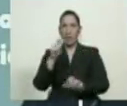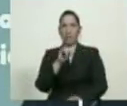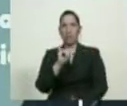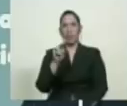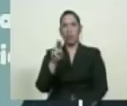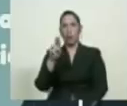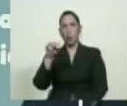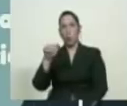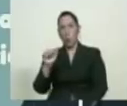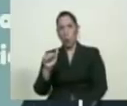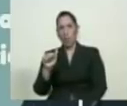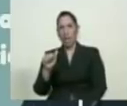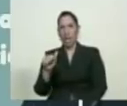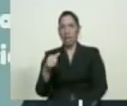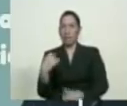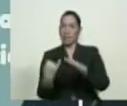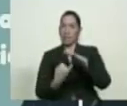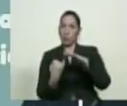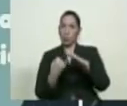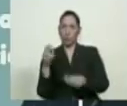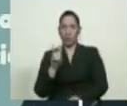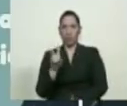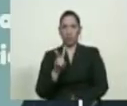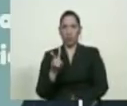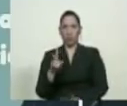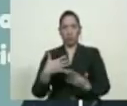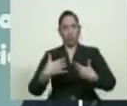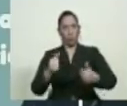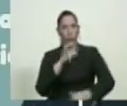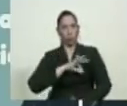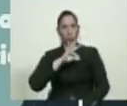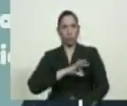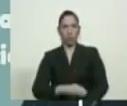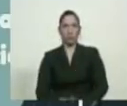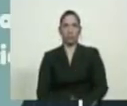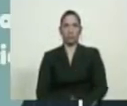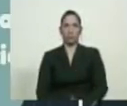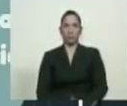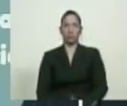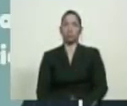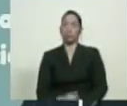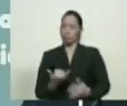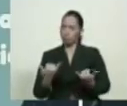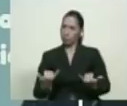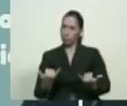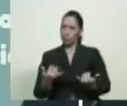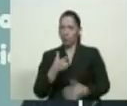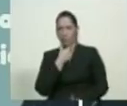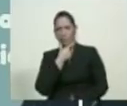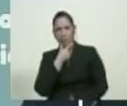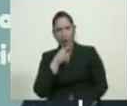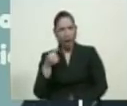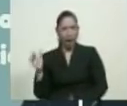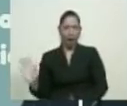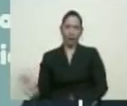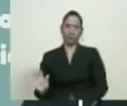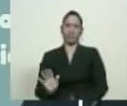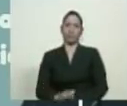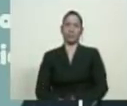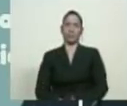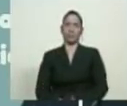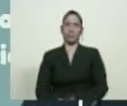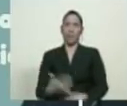TIUNA del Instituto Venezolano de los Seguros Sociales. Es muy sencillo el procedimiento para que